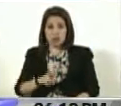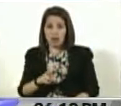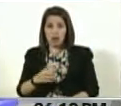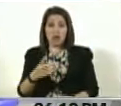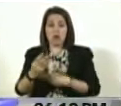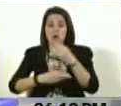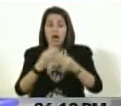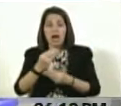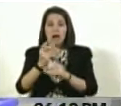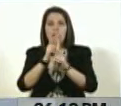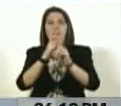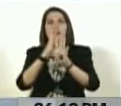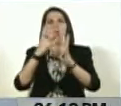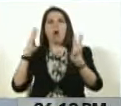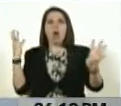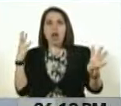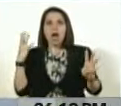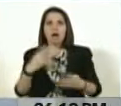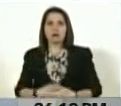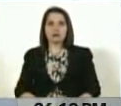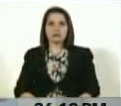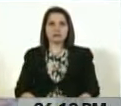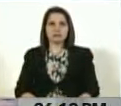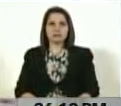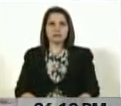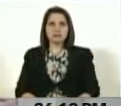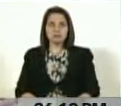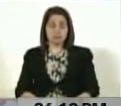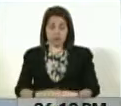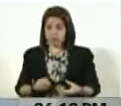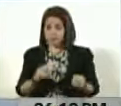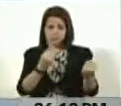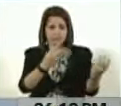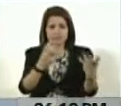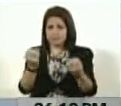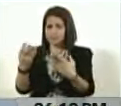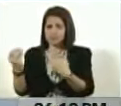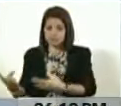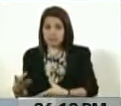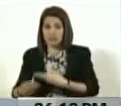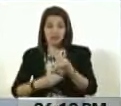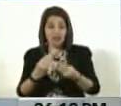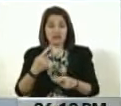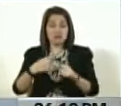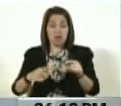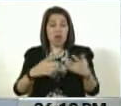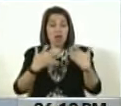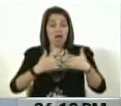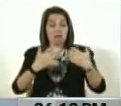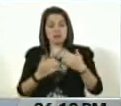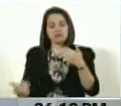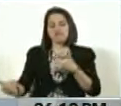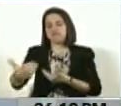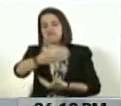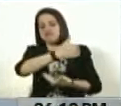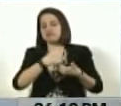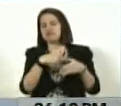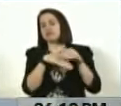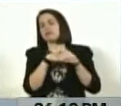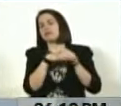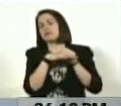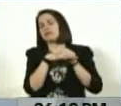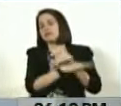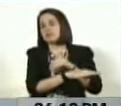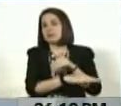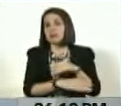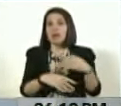hacer cola. La distribución existe, pero también existe el acaparamiento, evidentemente. Tú decías algo muy